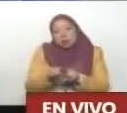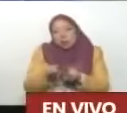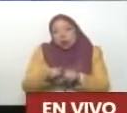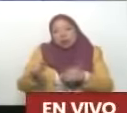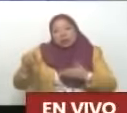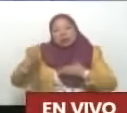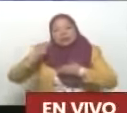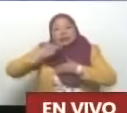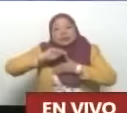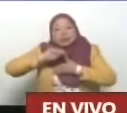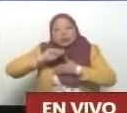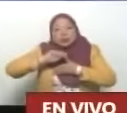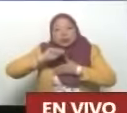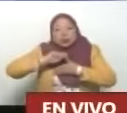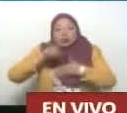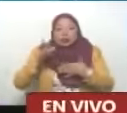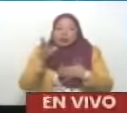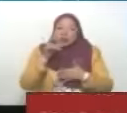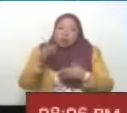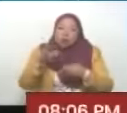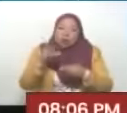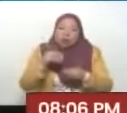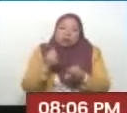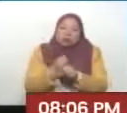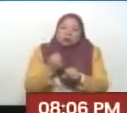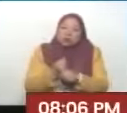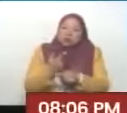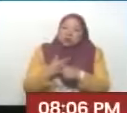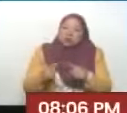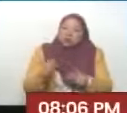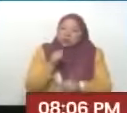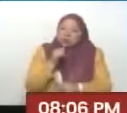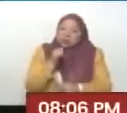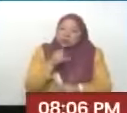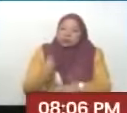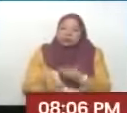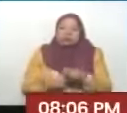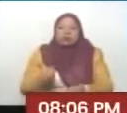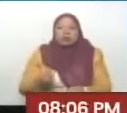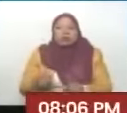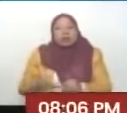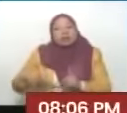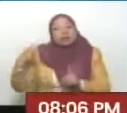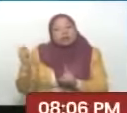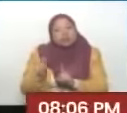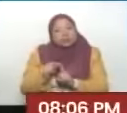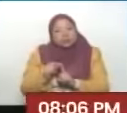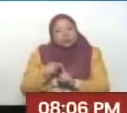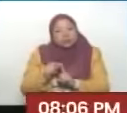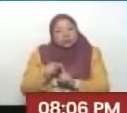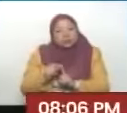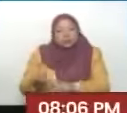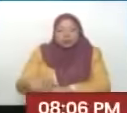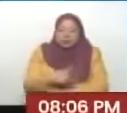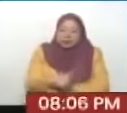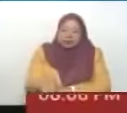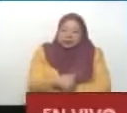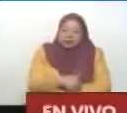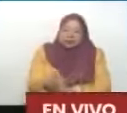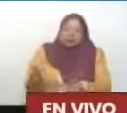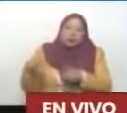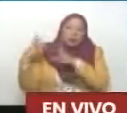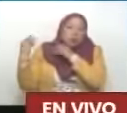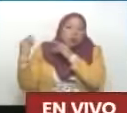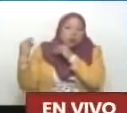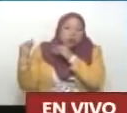dicen que en Venezuela no hay libertad de expresión. Bueno, la libertad, como la esperanza, está en la calle, y este